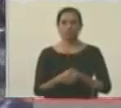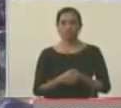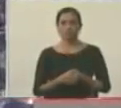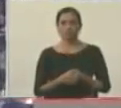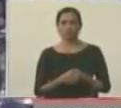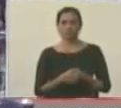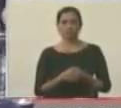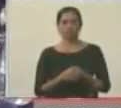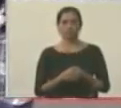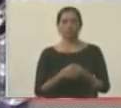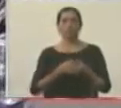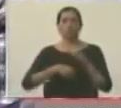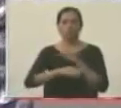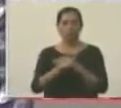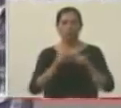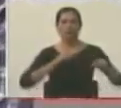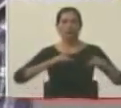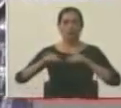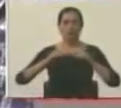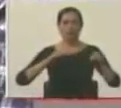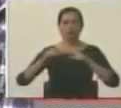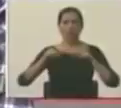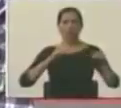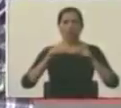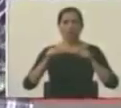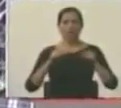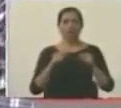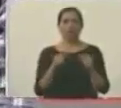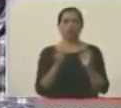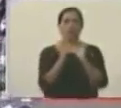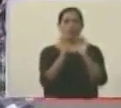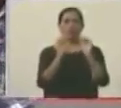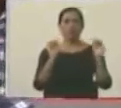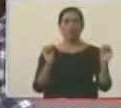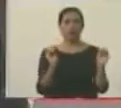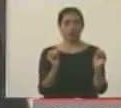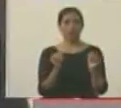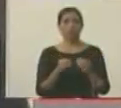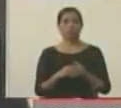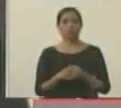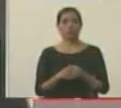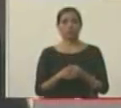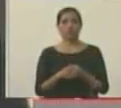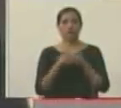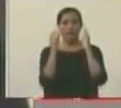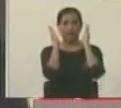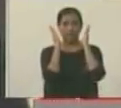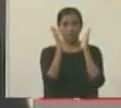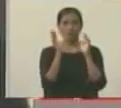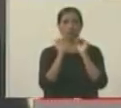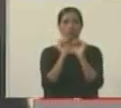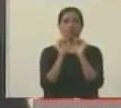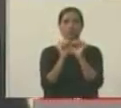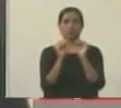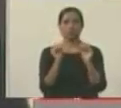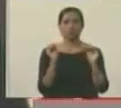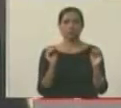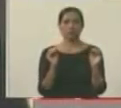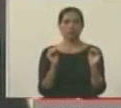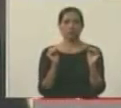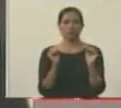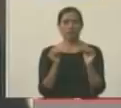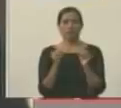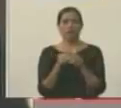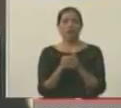Vamos a coordinar. Yo le hago un llamado, inclusive, atención, le hago un llamado a